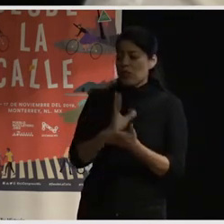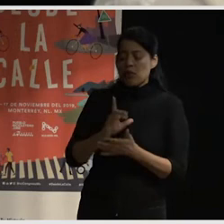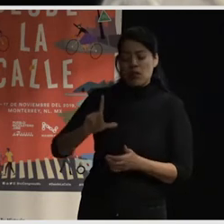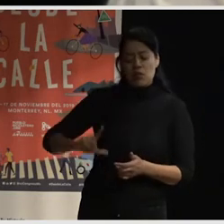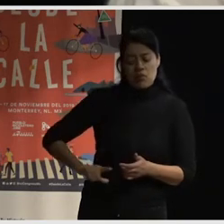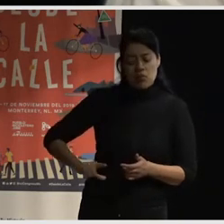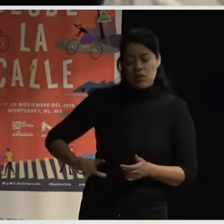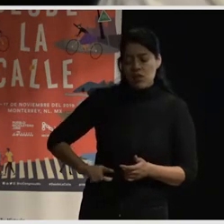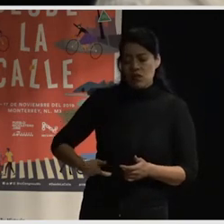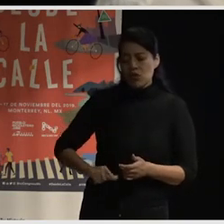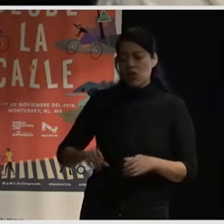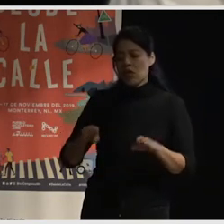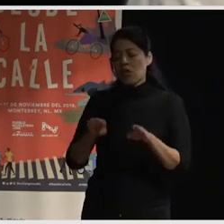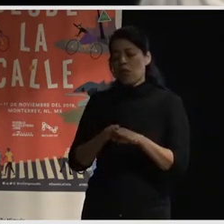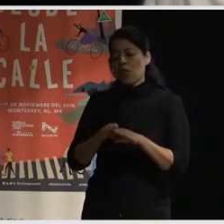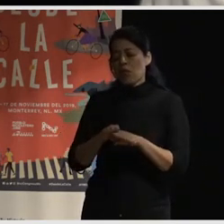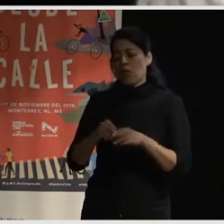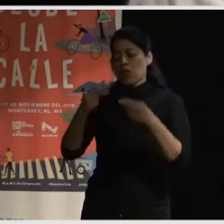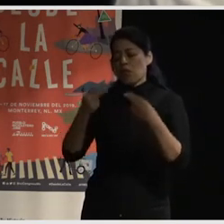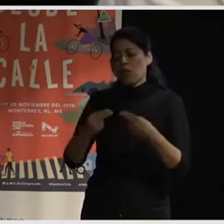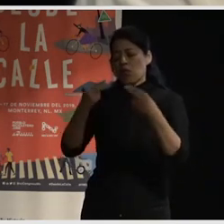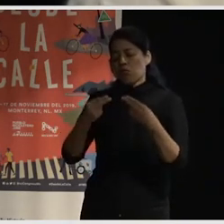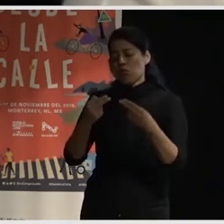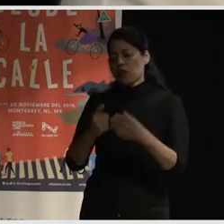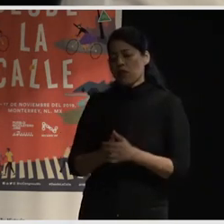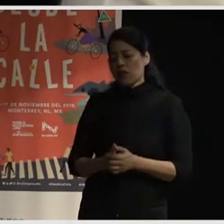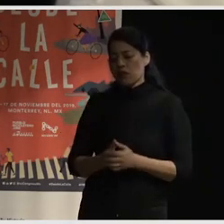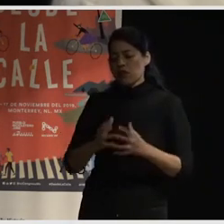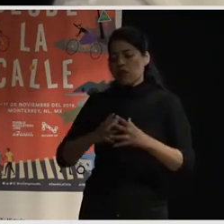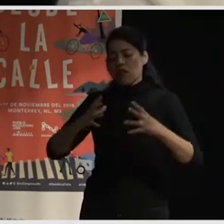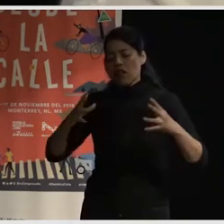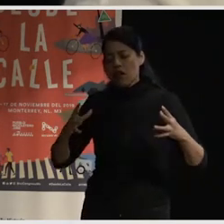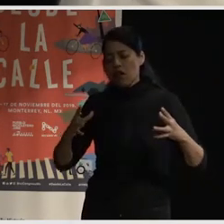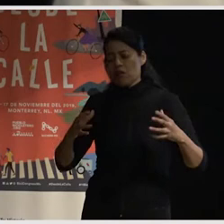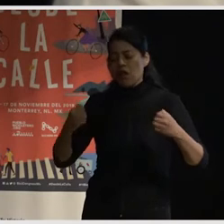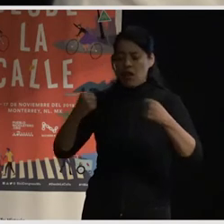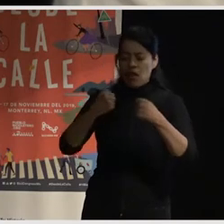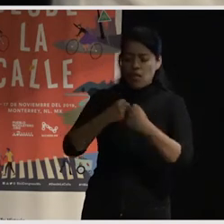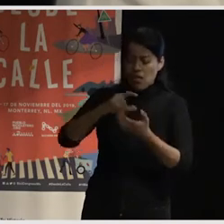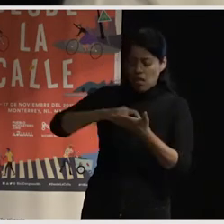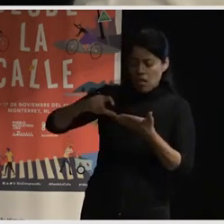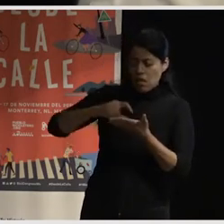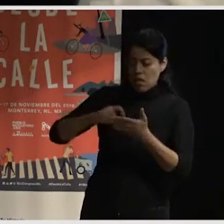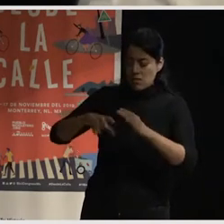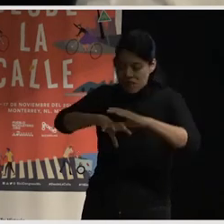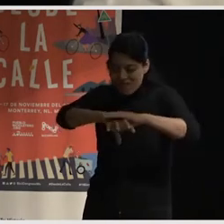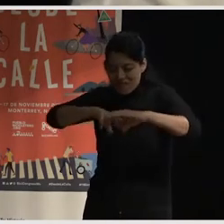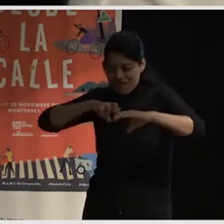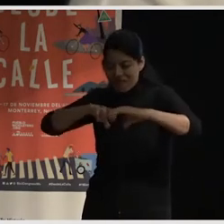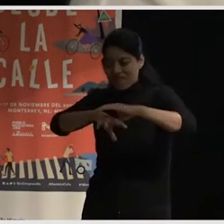mercados de apertura de mercados de creación de mercados de ampliación de las fronteras de consumo de extracción